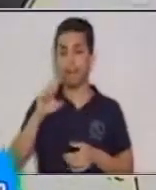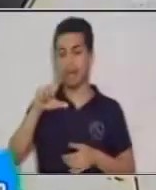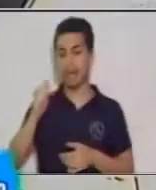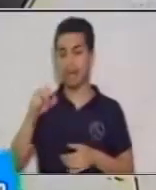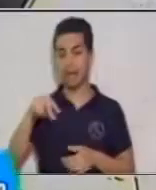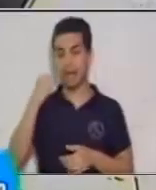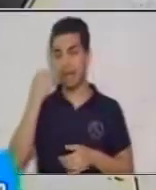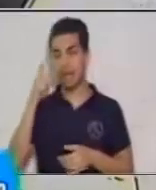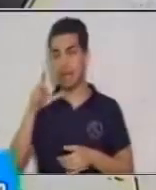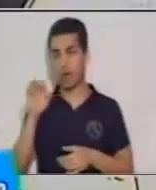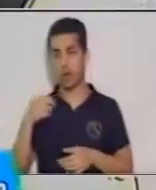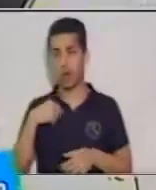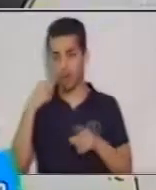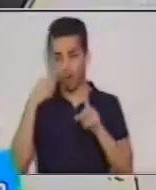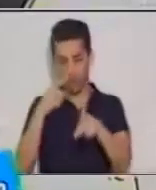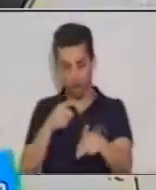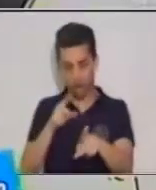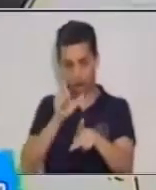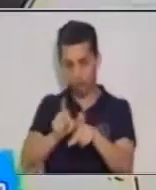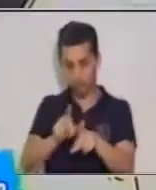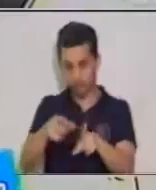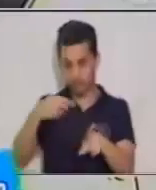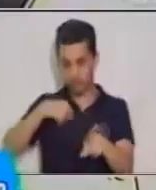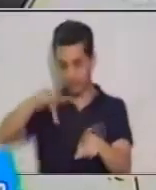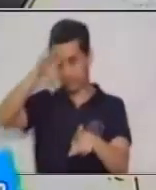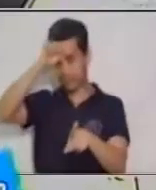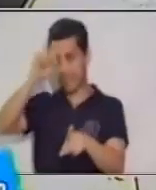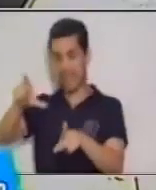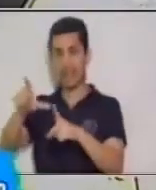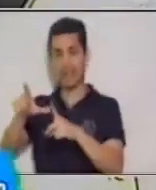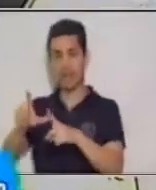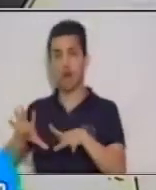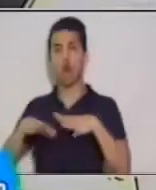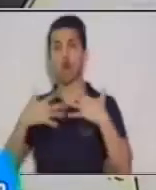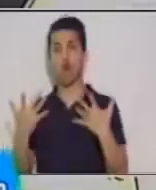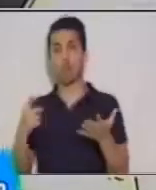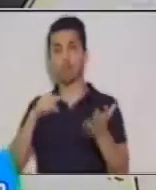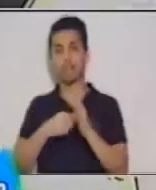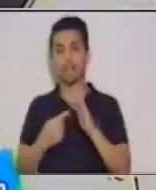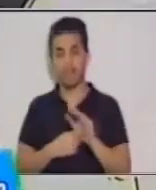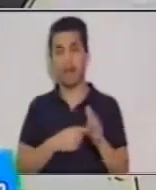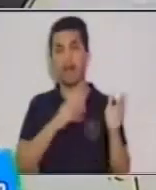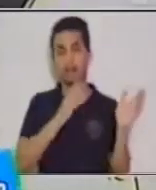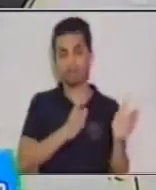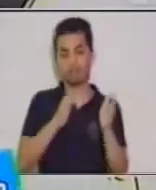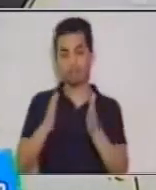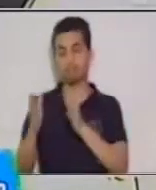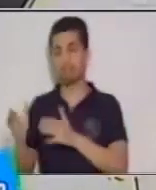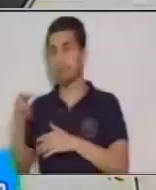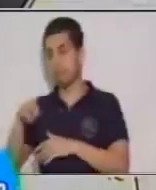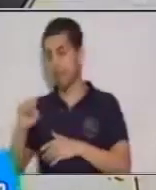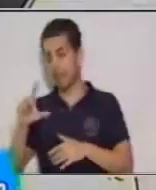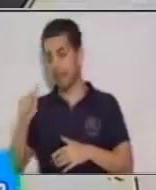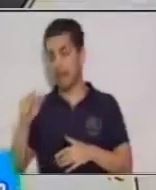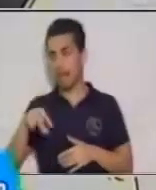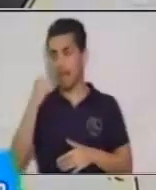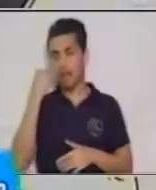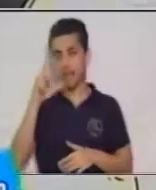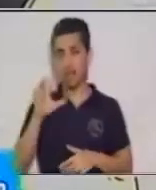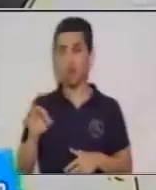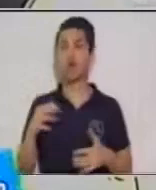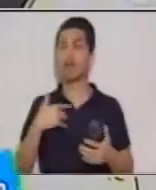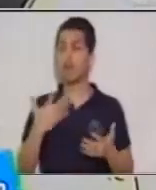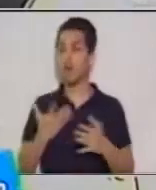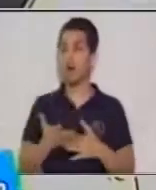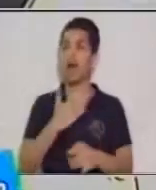letra y sabemos qué letra es y qué es lo que significa. Significa que nosotros hemos